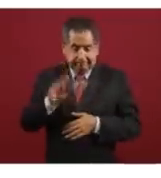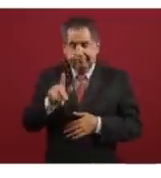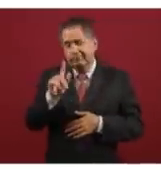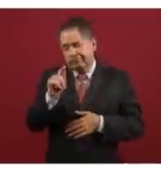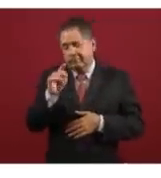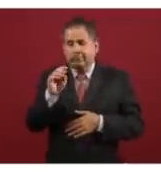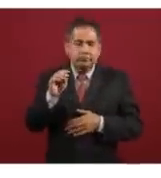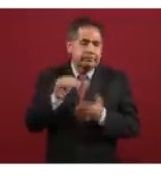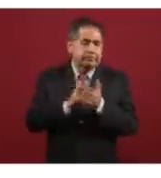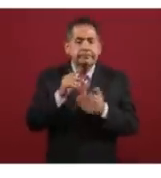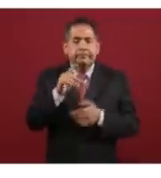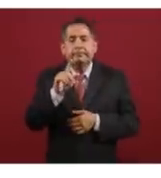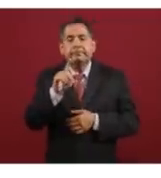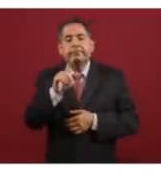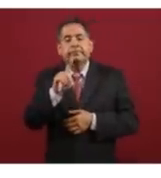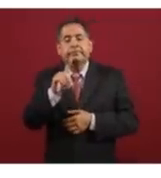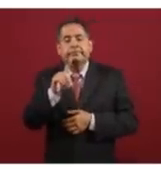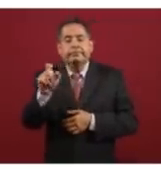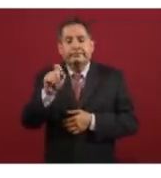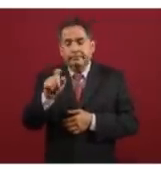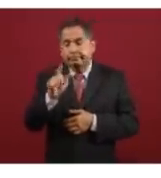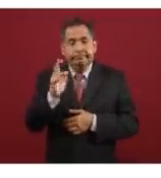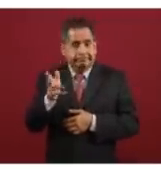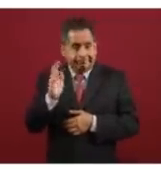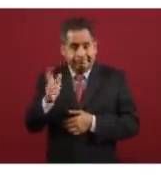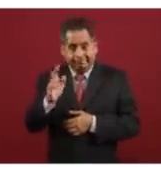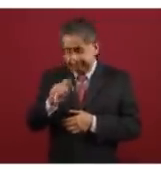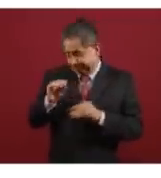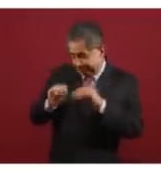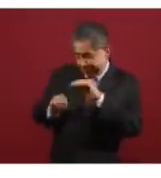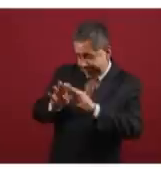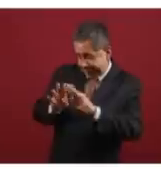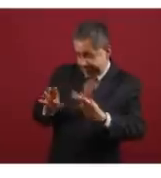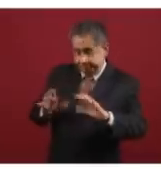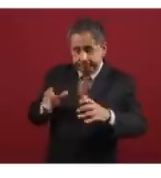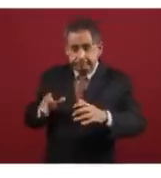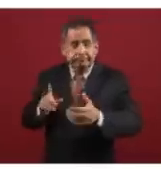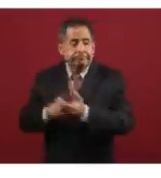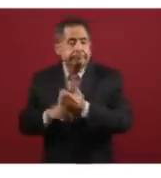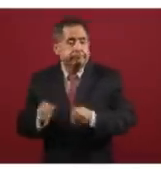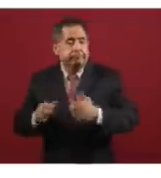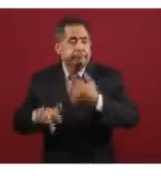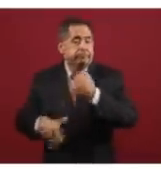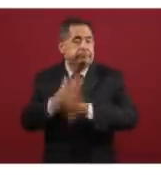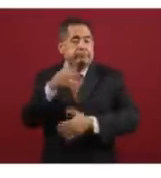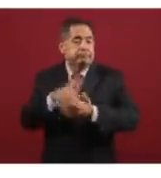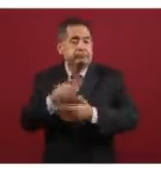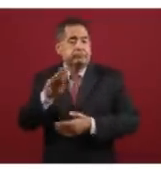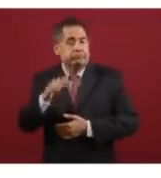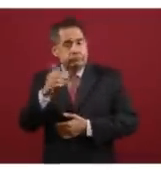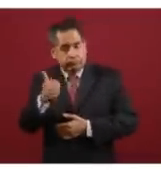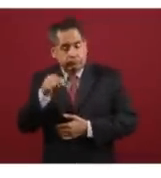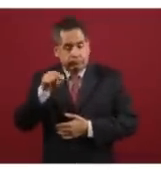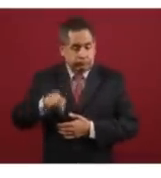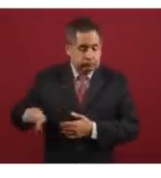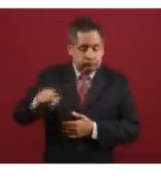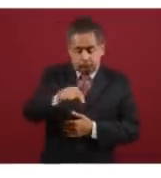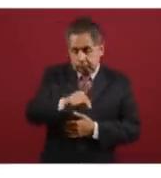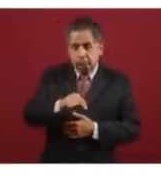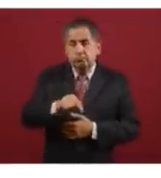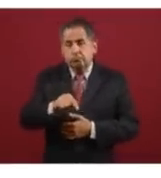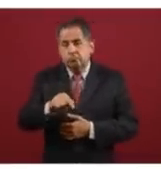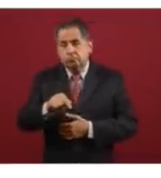70,920. Eso, a ello tenemos que sumar que ya se lleva un total de 13,096